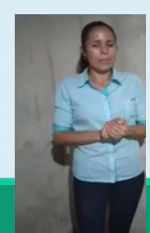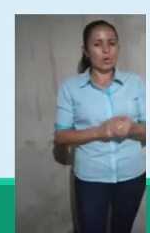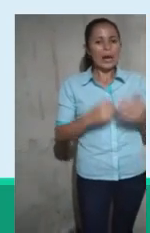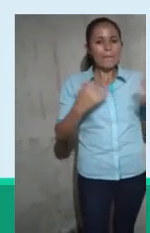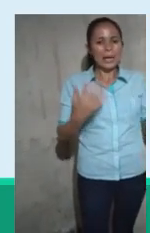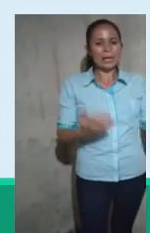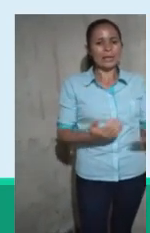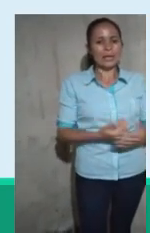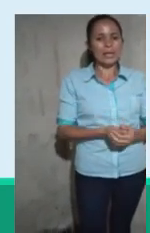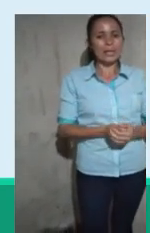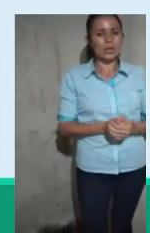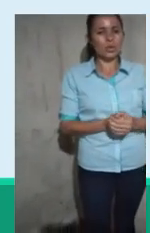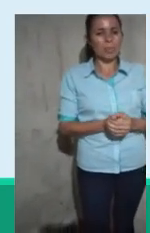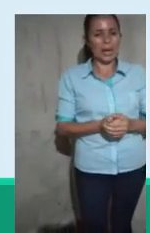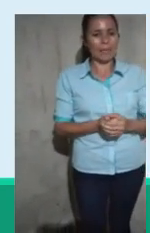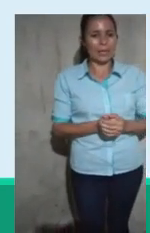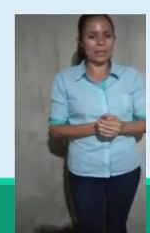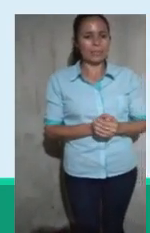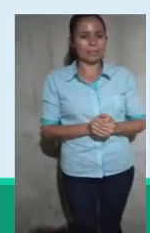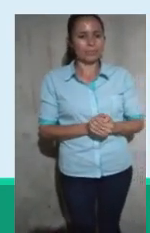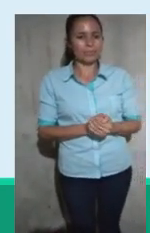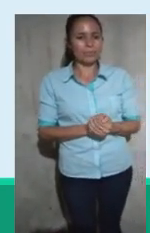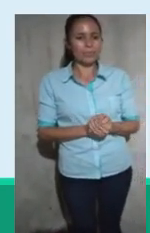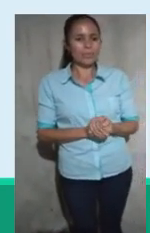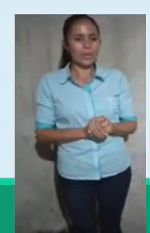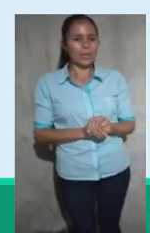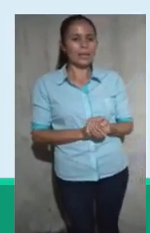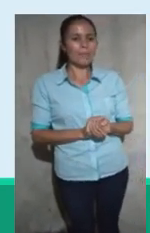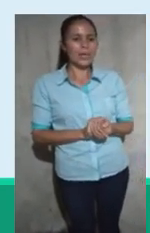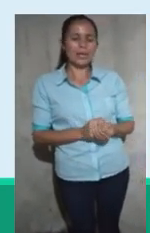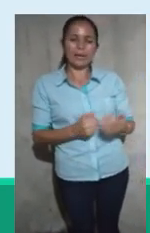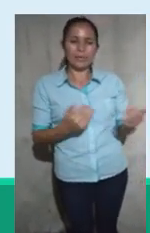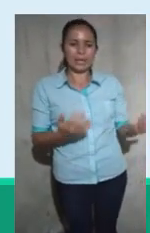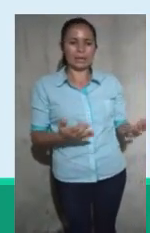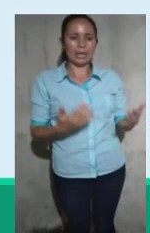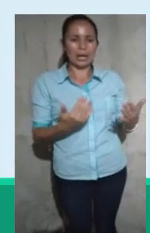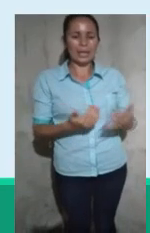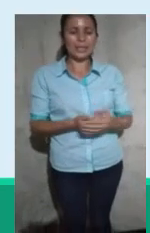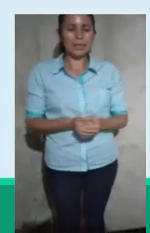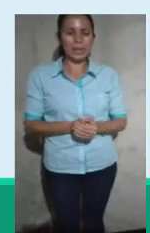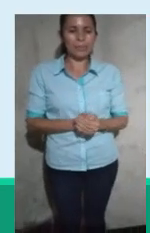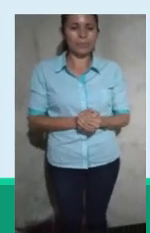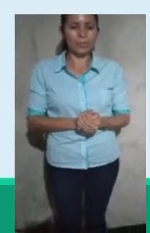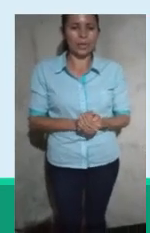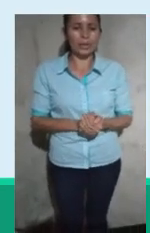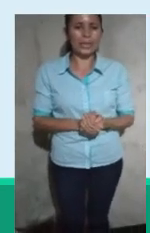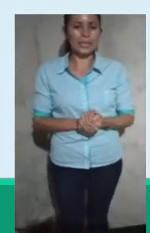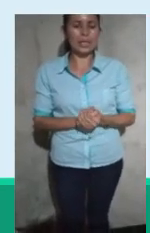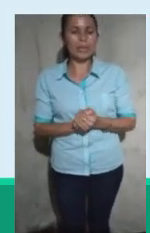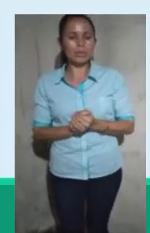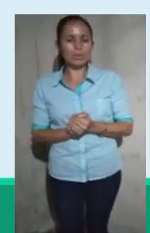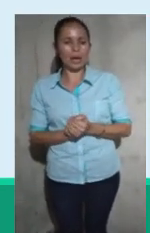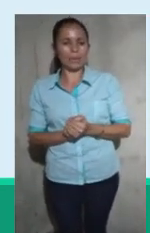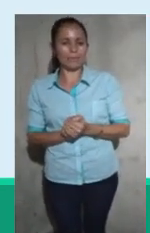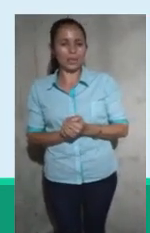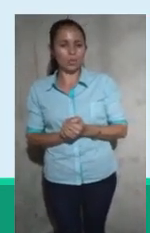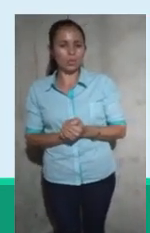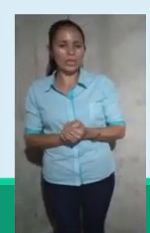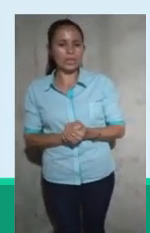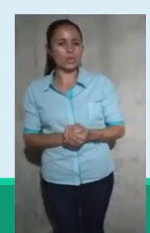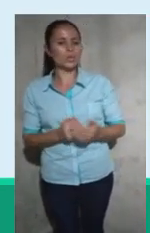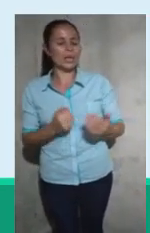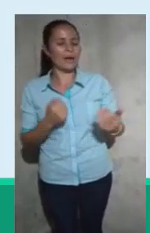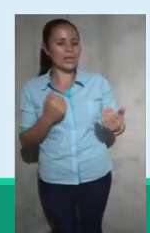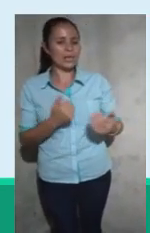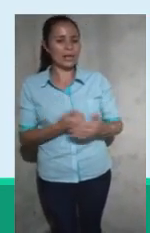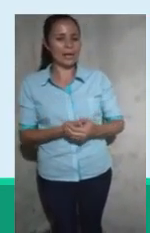se ponga en práctica ahí en sus palabras. También evitar dar lástima. Describe tus